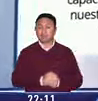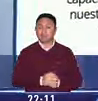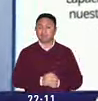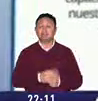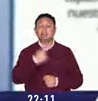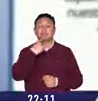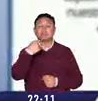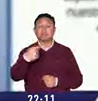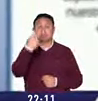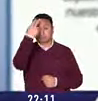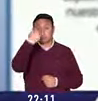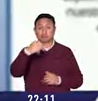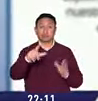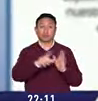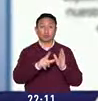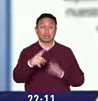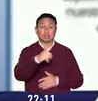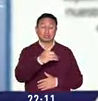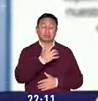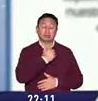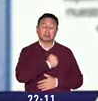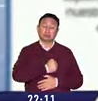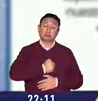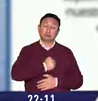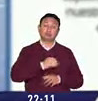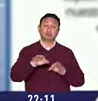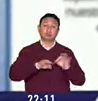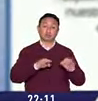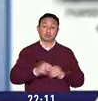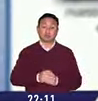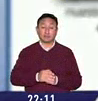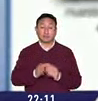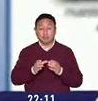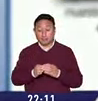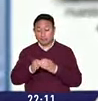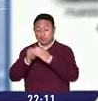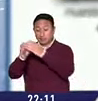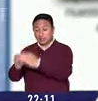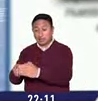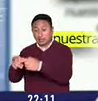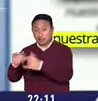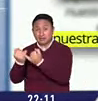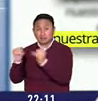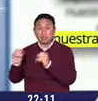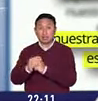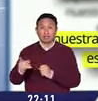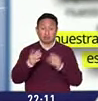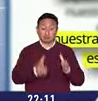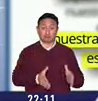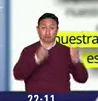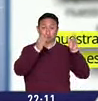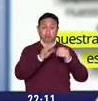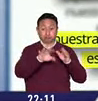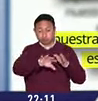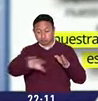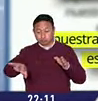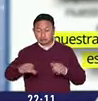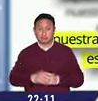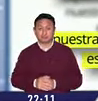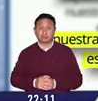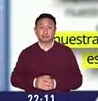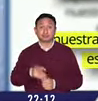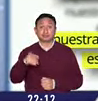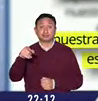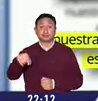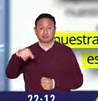comunicado, el hotel lamentó lo sucedido y aclaró que fue en un área independiente al edificio principal. Destacó que